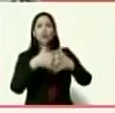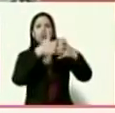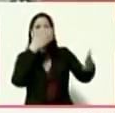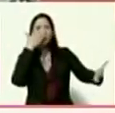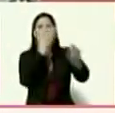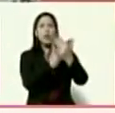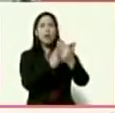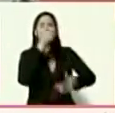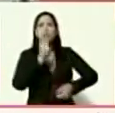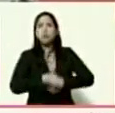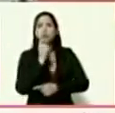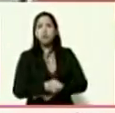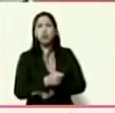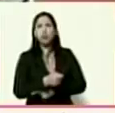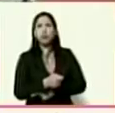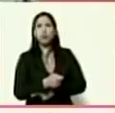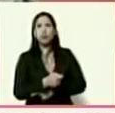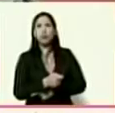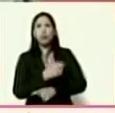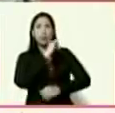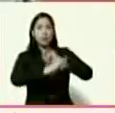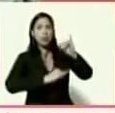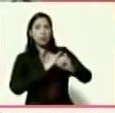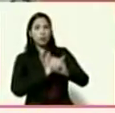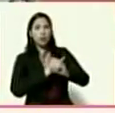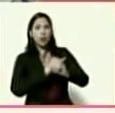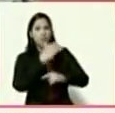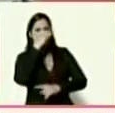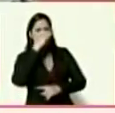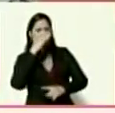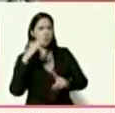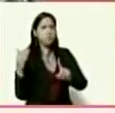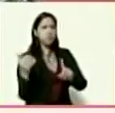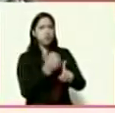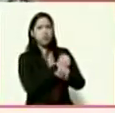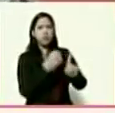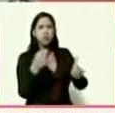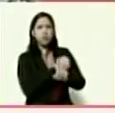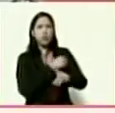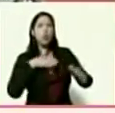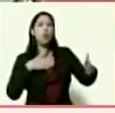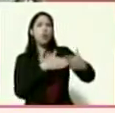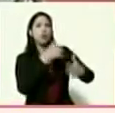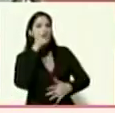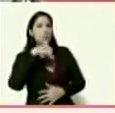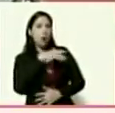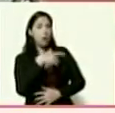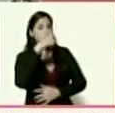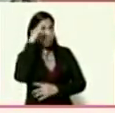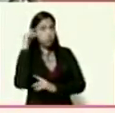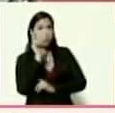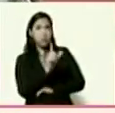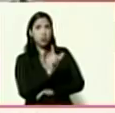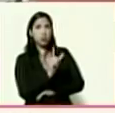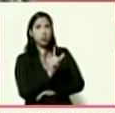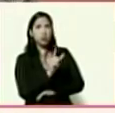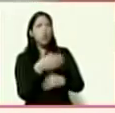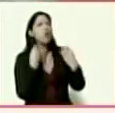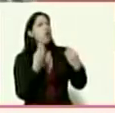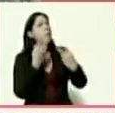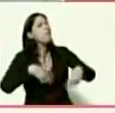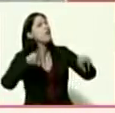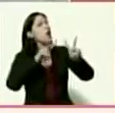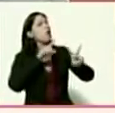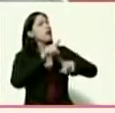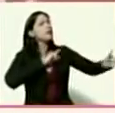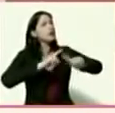Penal Internacional de La Haya por crímenes de lesa humanidad contra el pueblo. Desde el Partido Socialista Unido de Venezuela, ¿cómo valoran esta